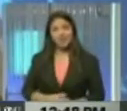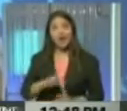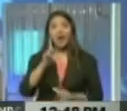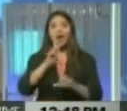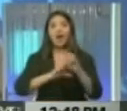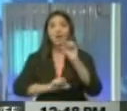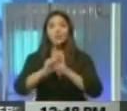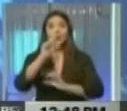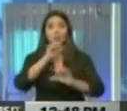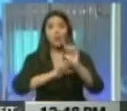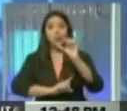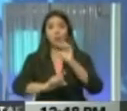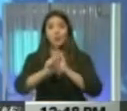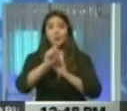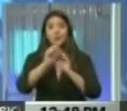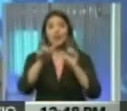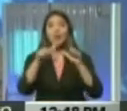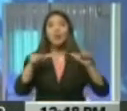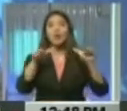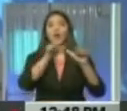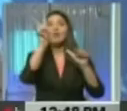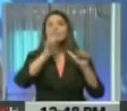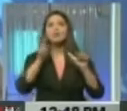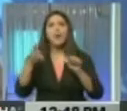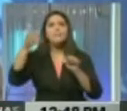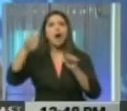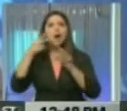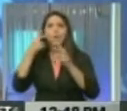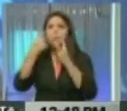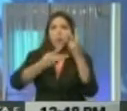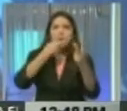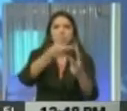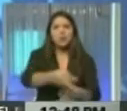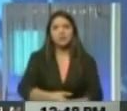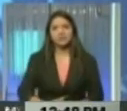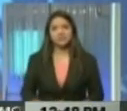Twitter que el pabellón venezolano es uno de los más visitados.